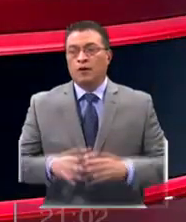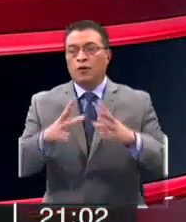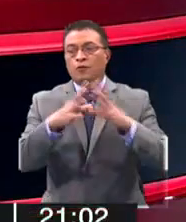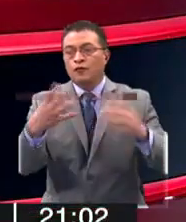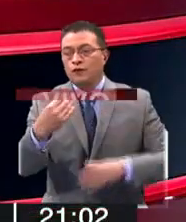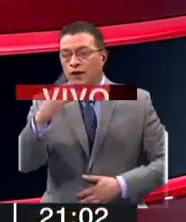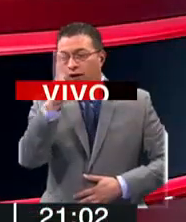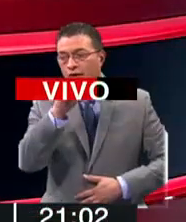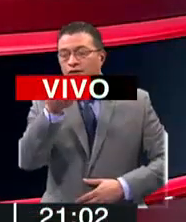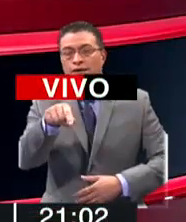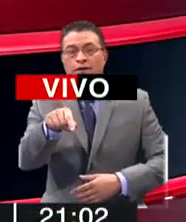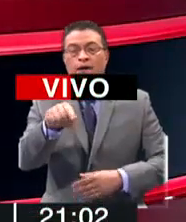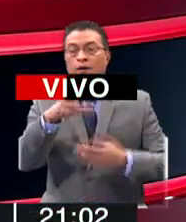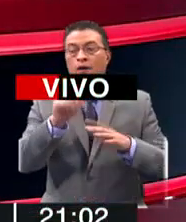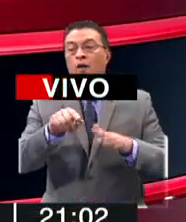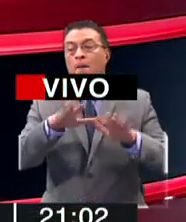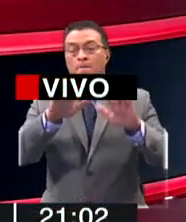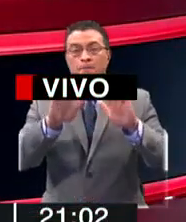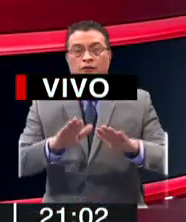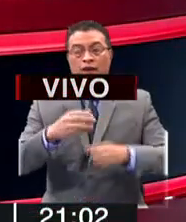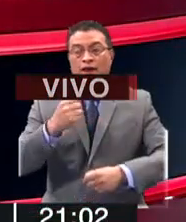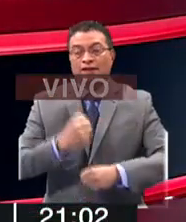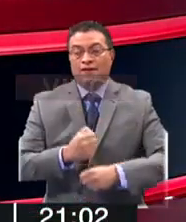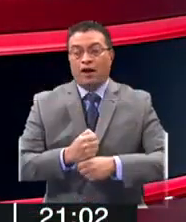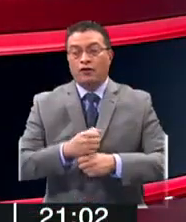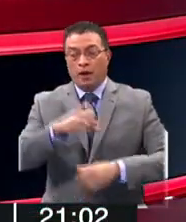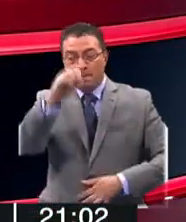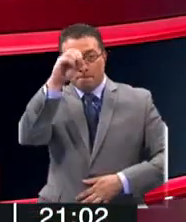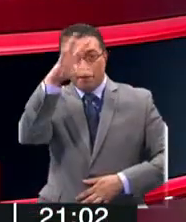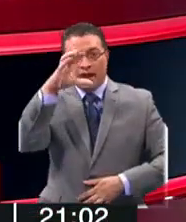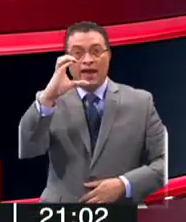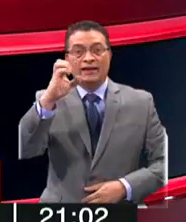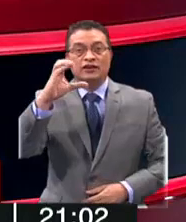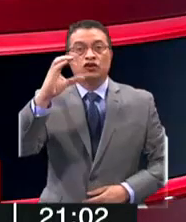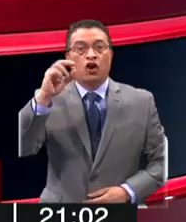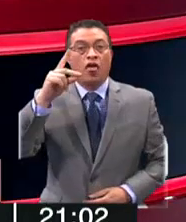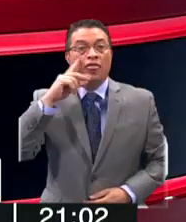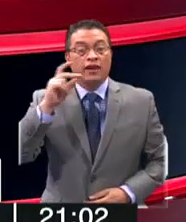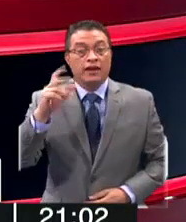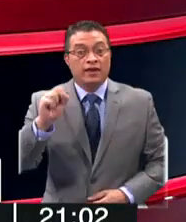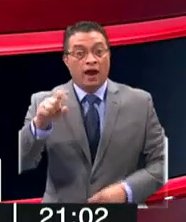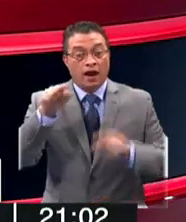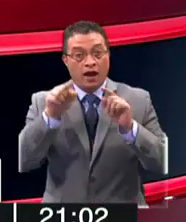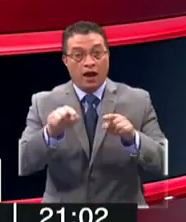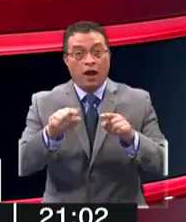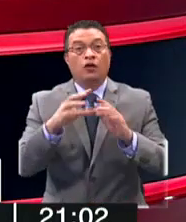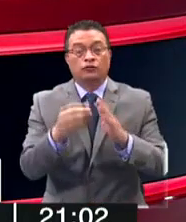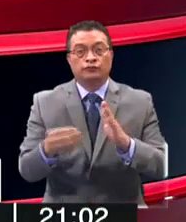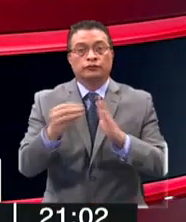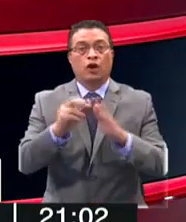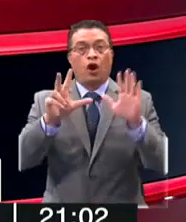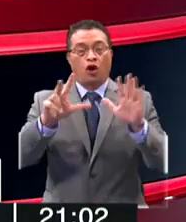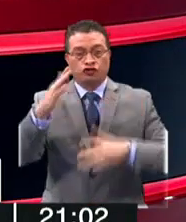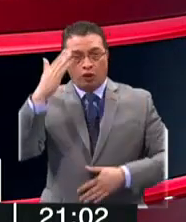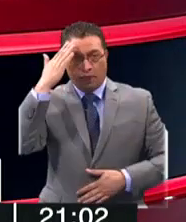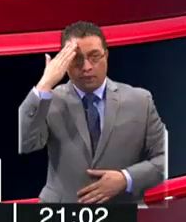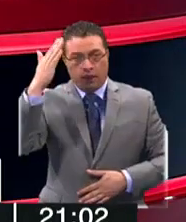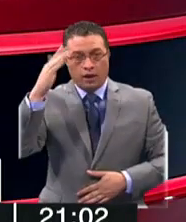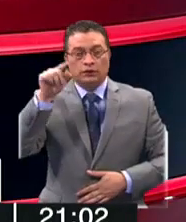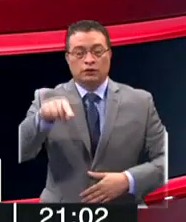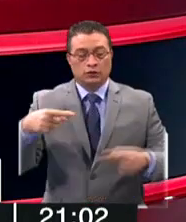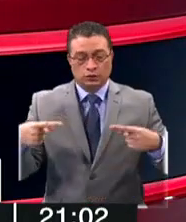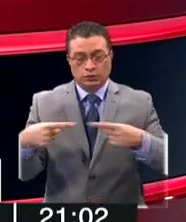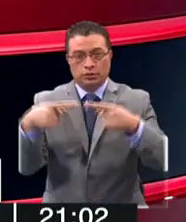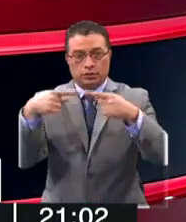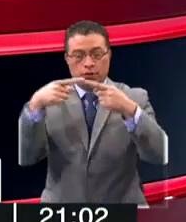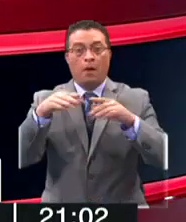Muy buenas noches. La paralización de los trabajadores de Minera Escondida, la mayor productora de cobre del mundo, suma 8 días y el tono del